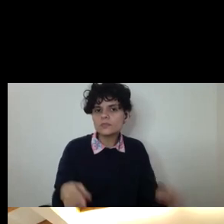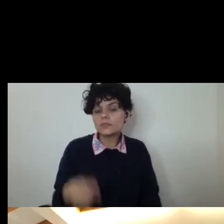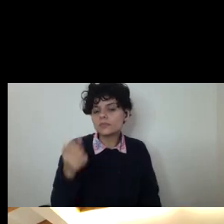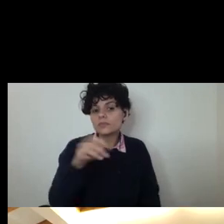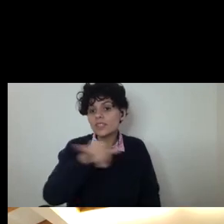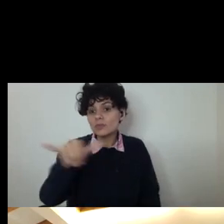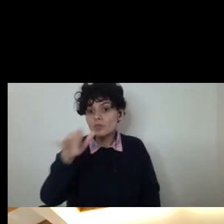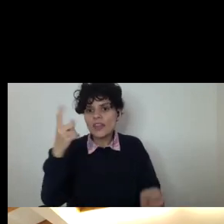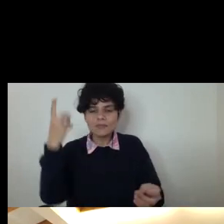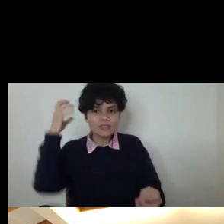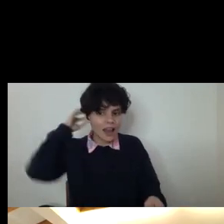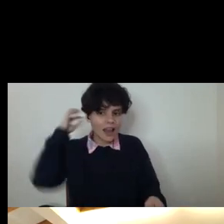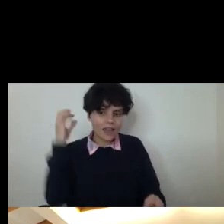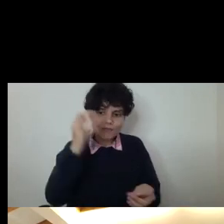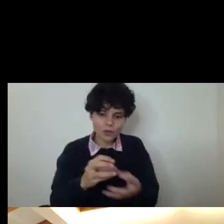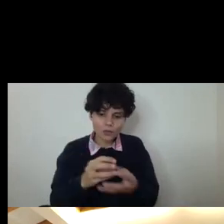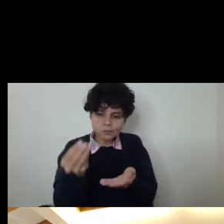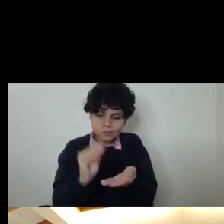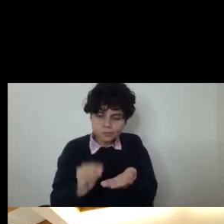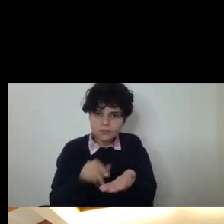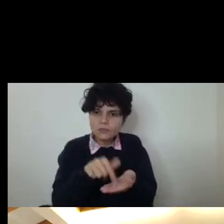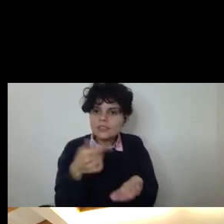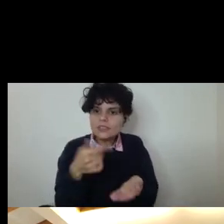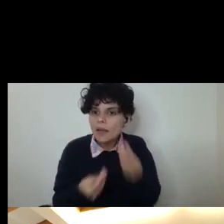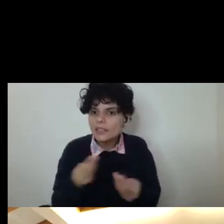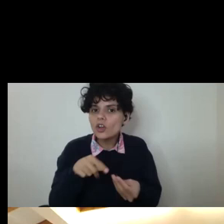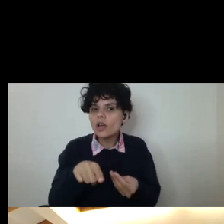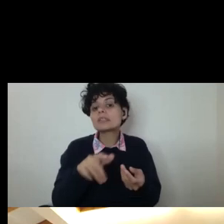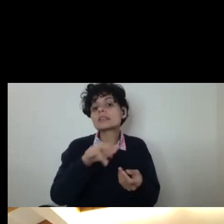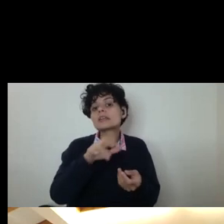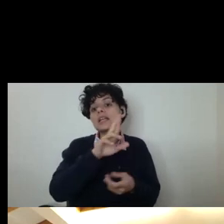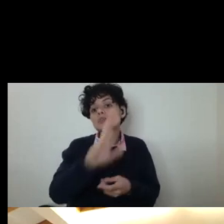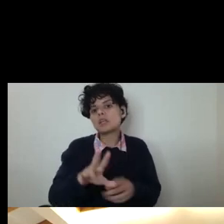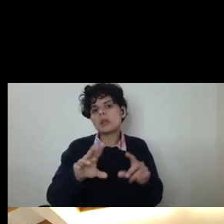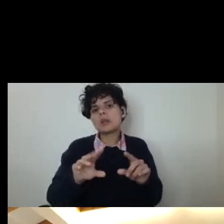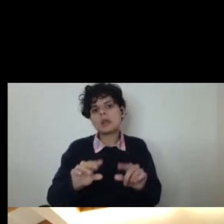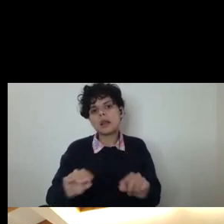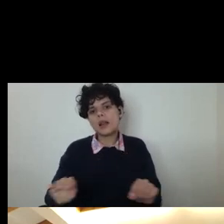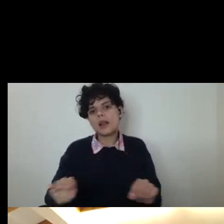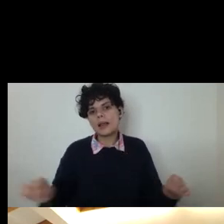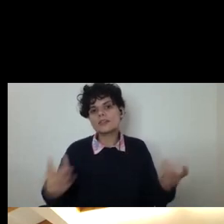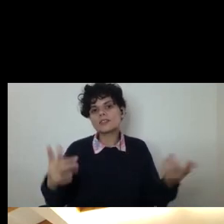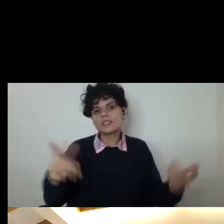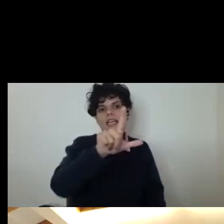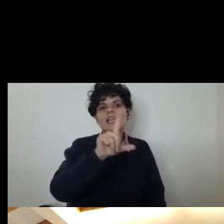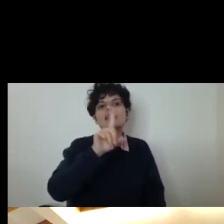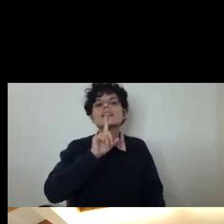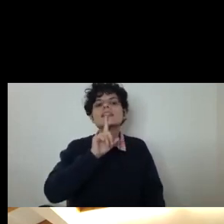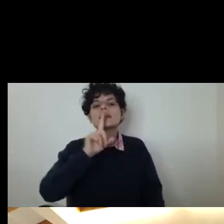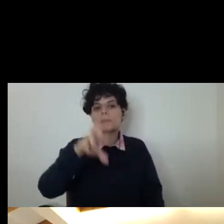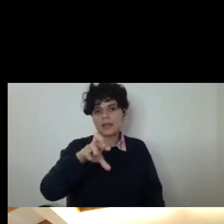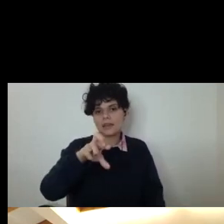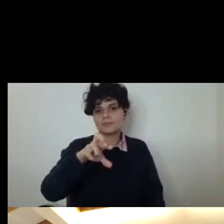de estimulación, encuentra que la respuesta es menor. Entonces es LTP y LTD.